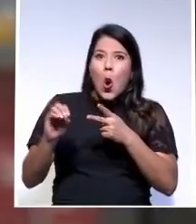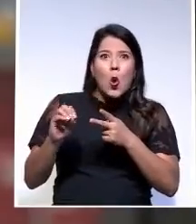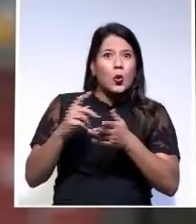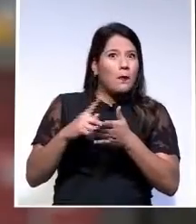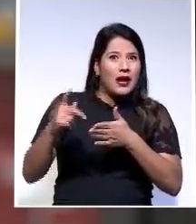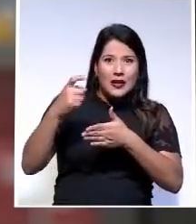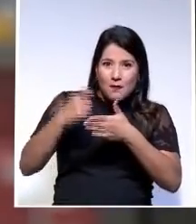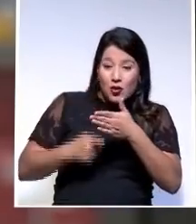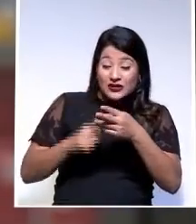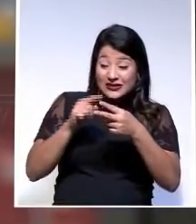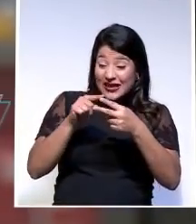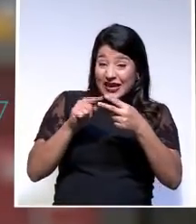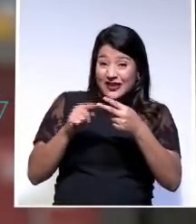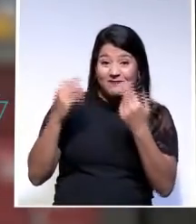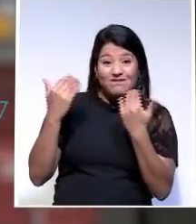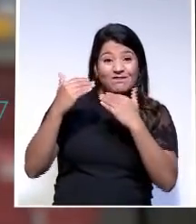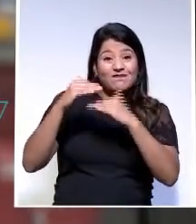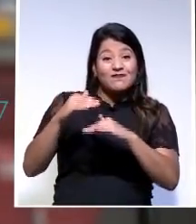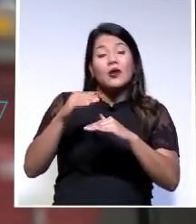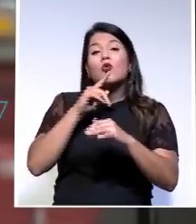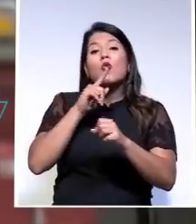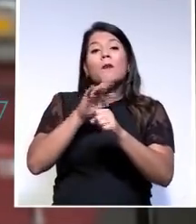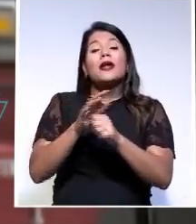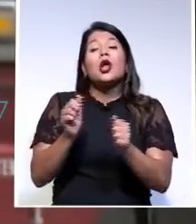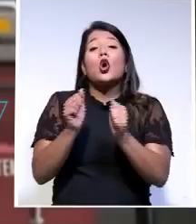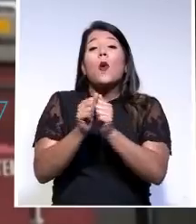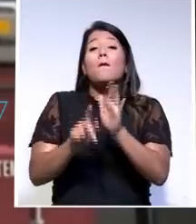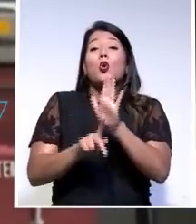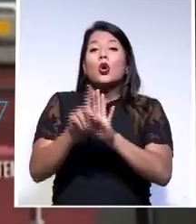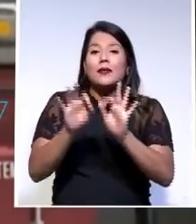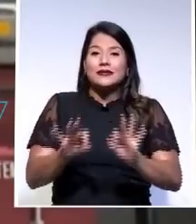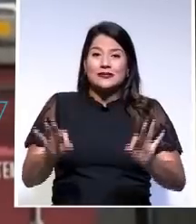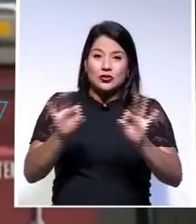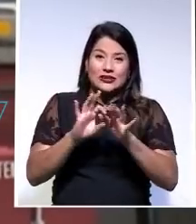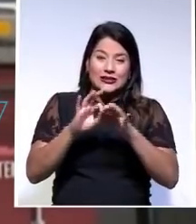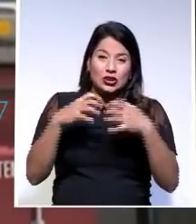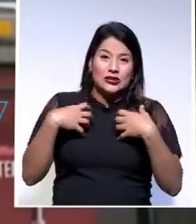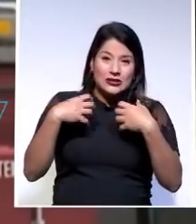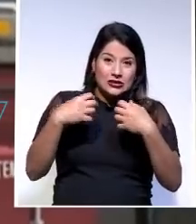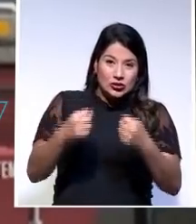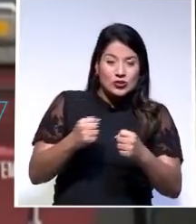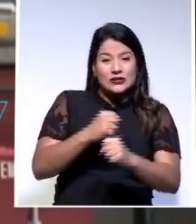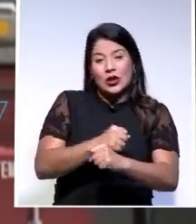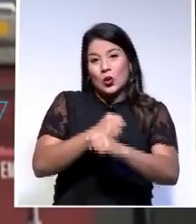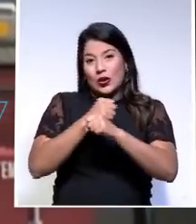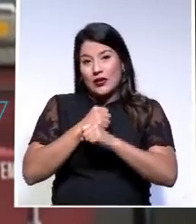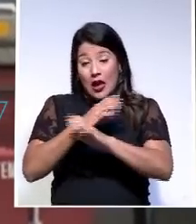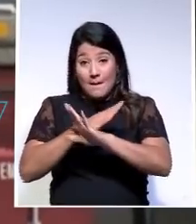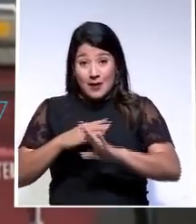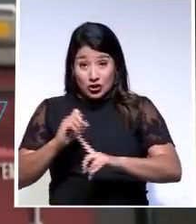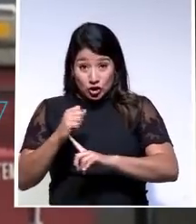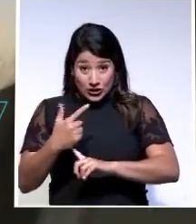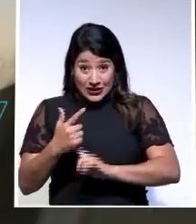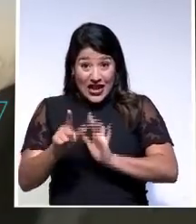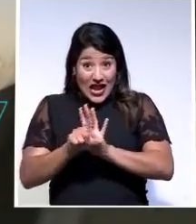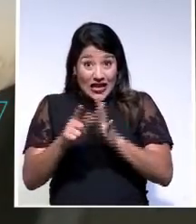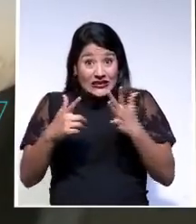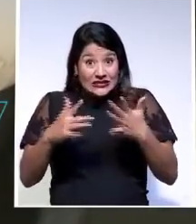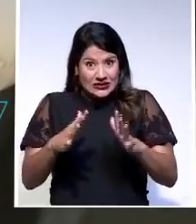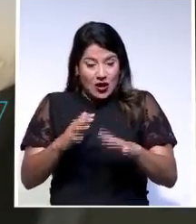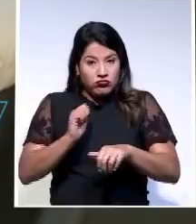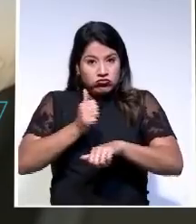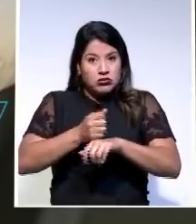financiamiento de programas de importancia en temas de salud, seguridad, bienestar y paz social. La ley comenzó a regir en diciembre del año